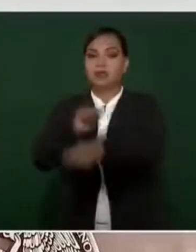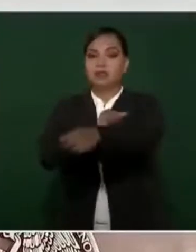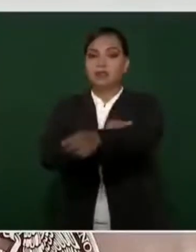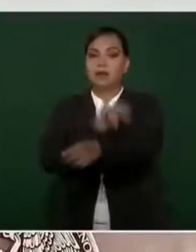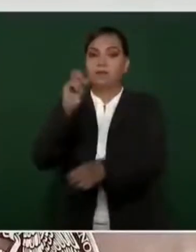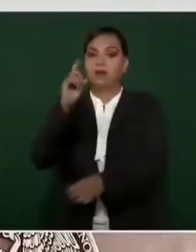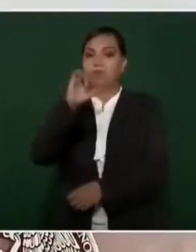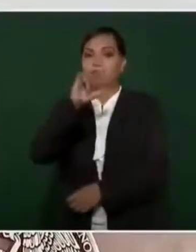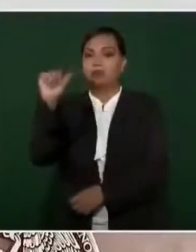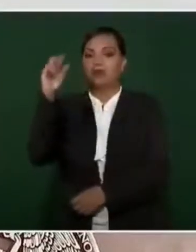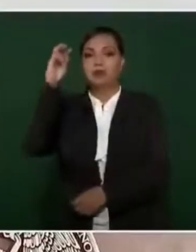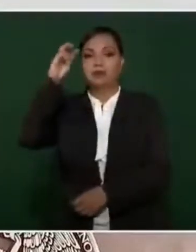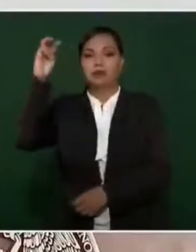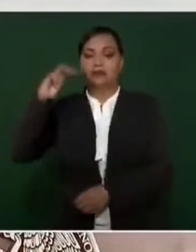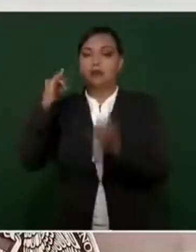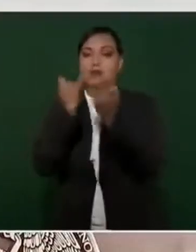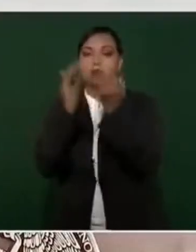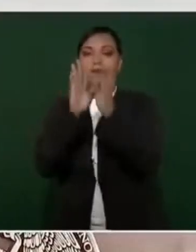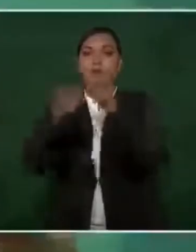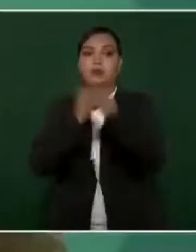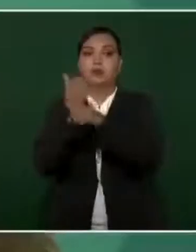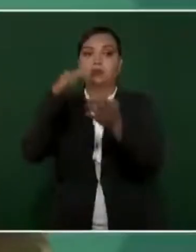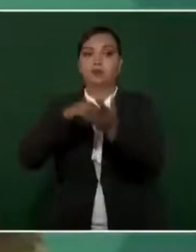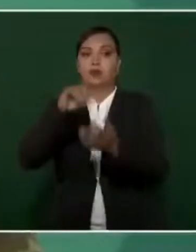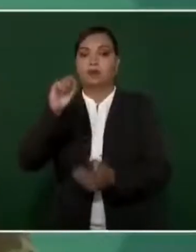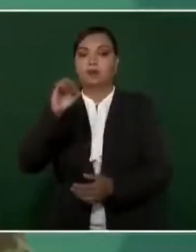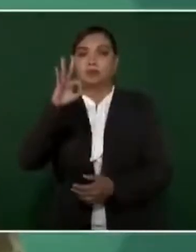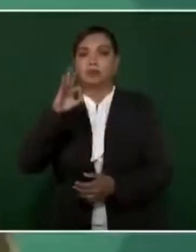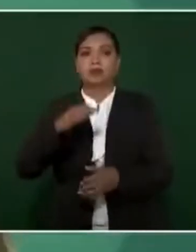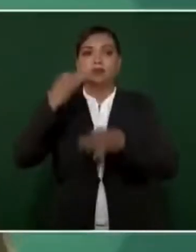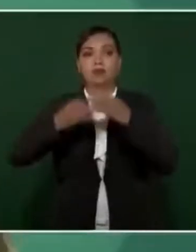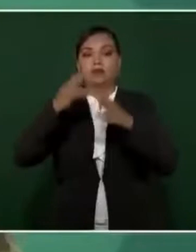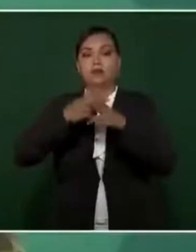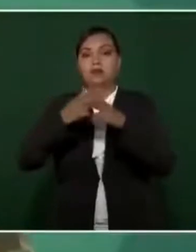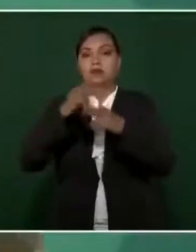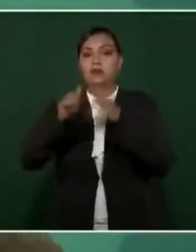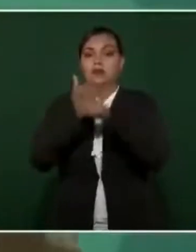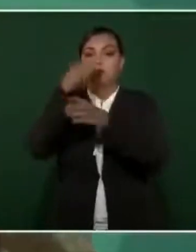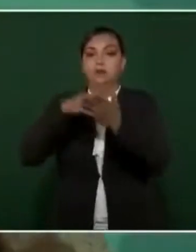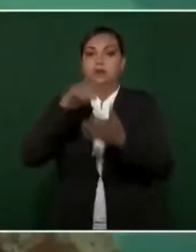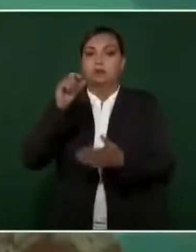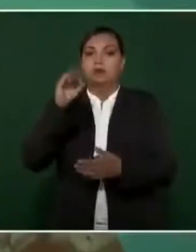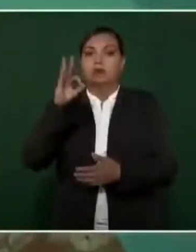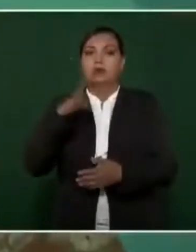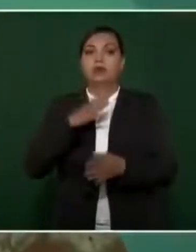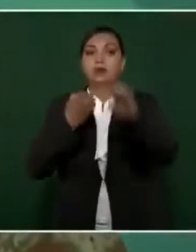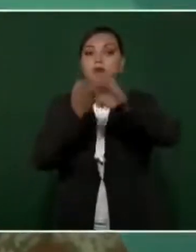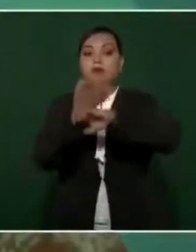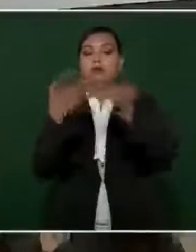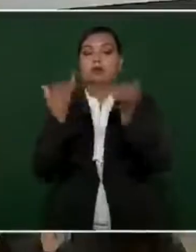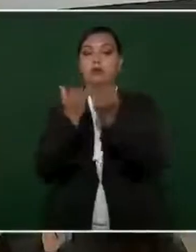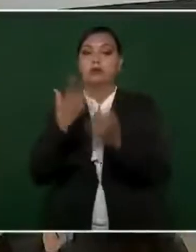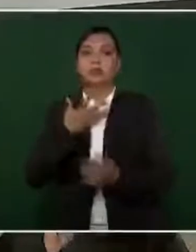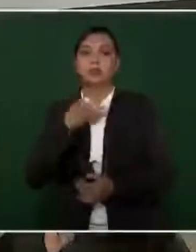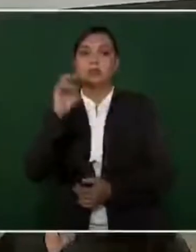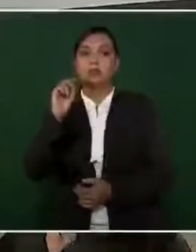De tal manera que en el 2023, a finales del 2023, el Estado contará con 32